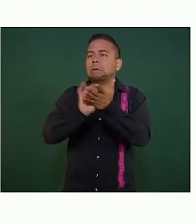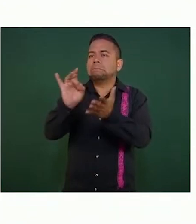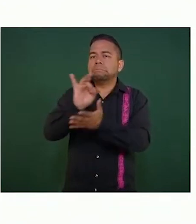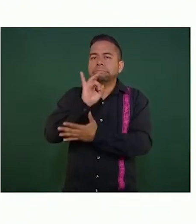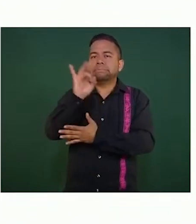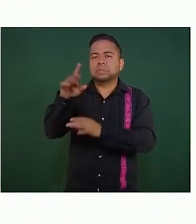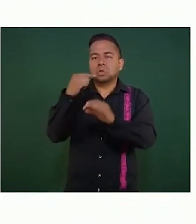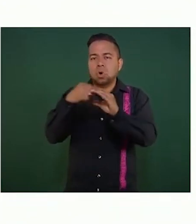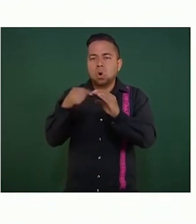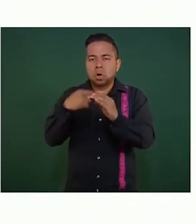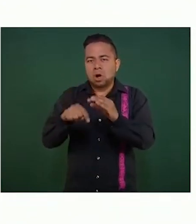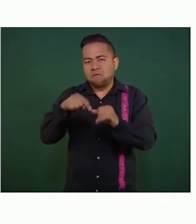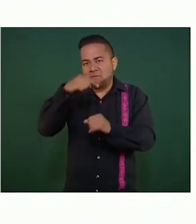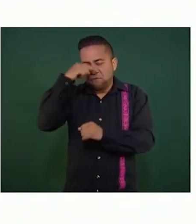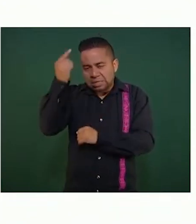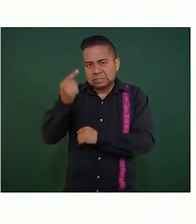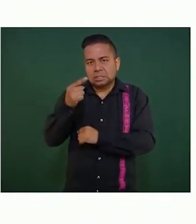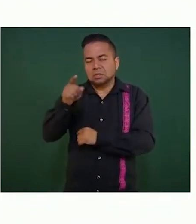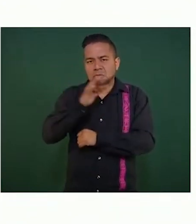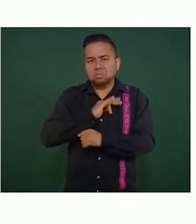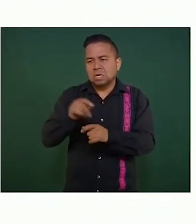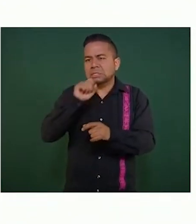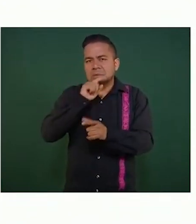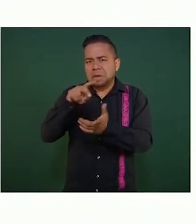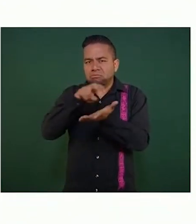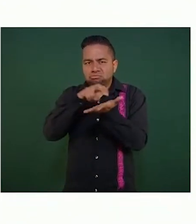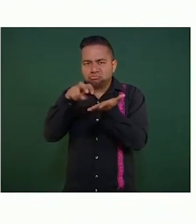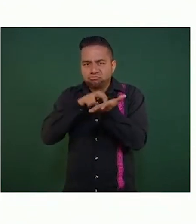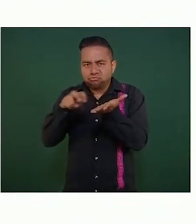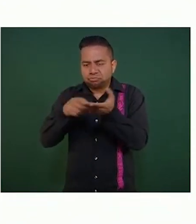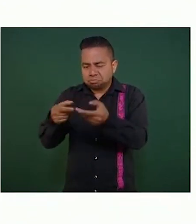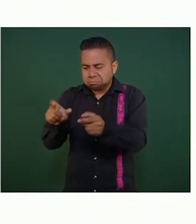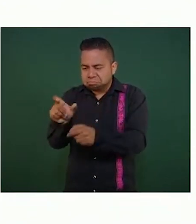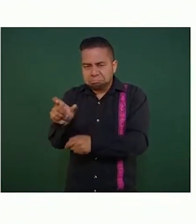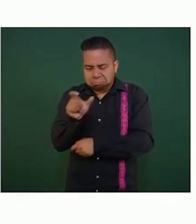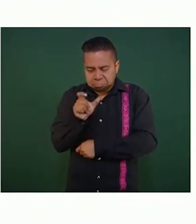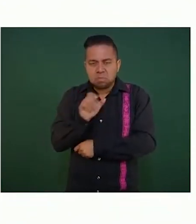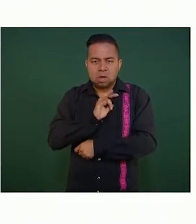su boleto más fácilmente, aun cuando lo pueden imprimir.